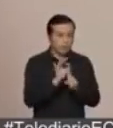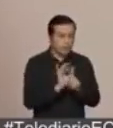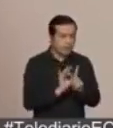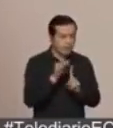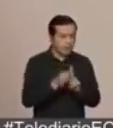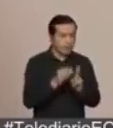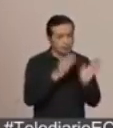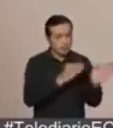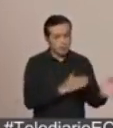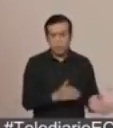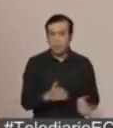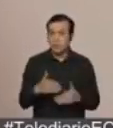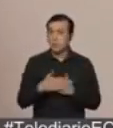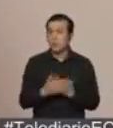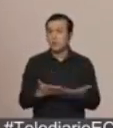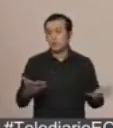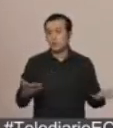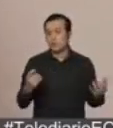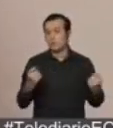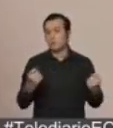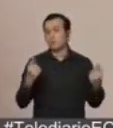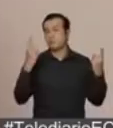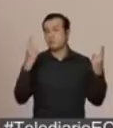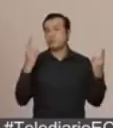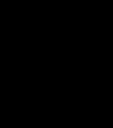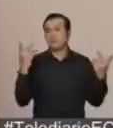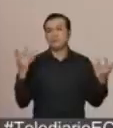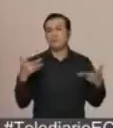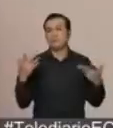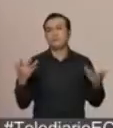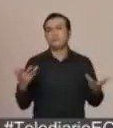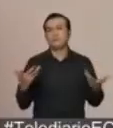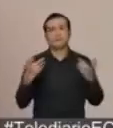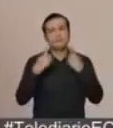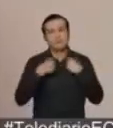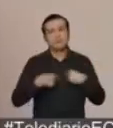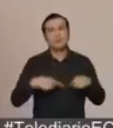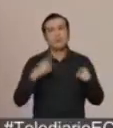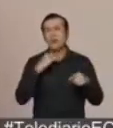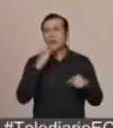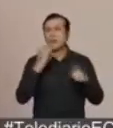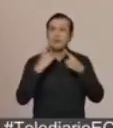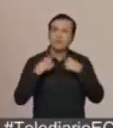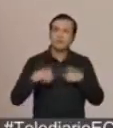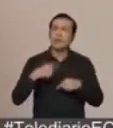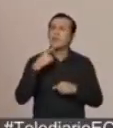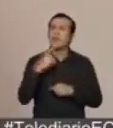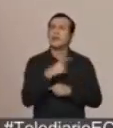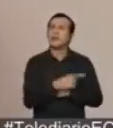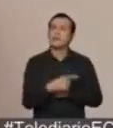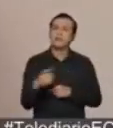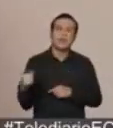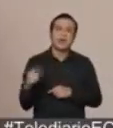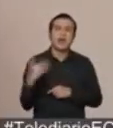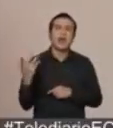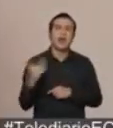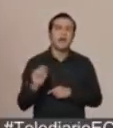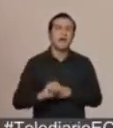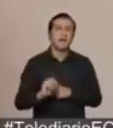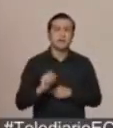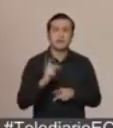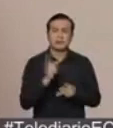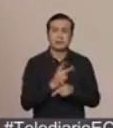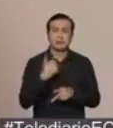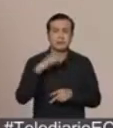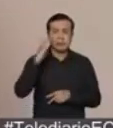otros. Y claro, que se pretenda de alguna forma desprestigiar de esta forma, sin duda ocasiona una